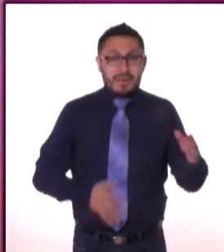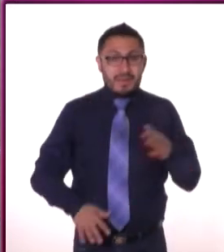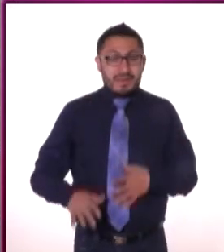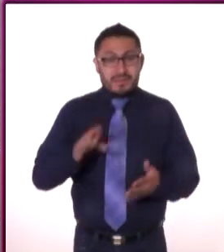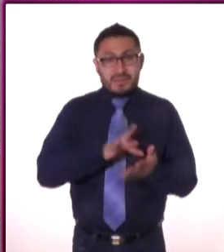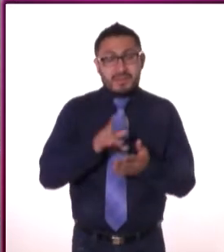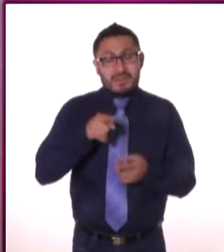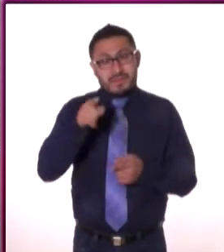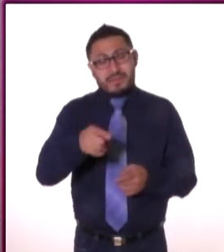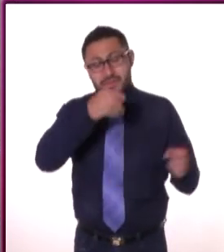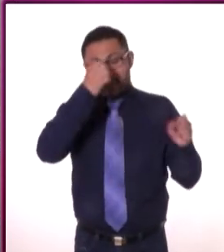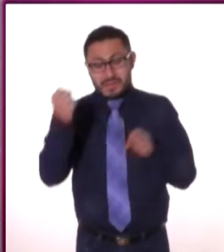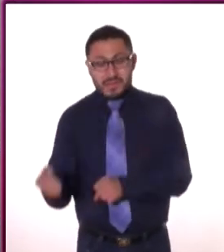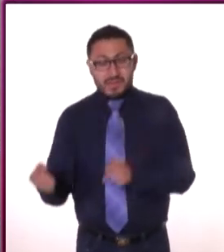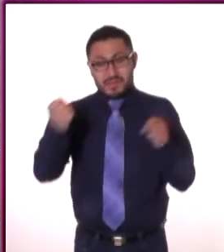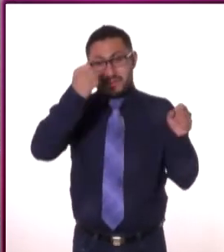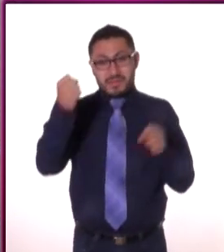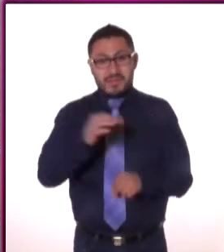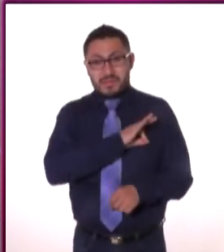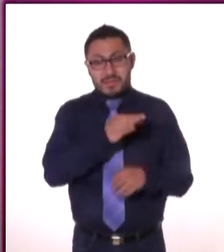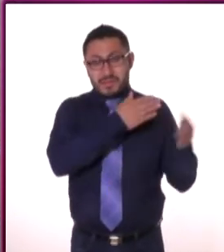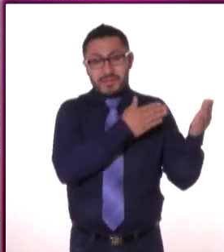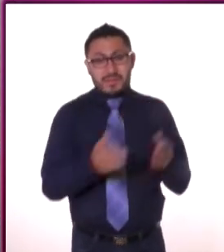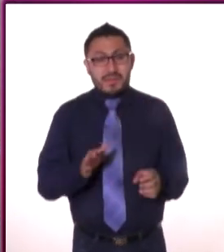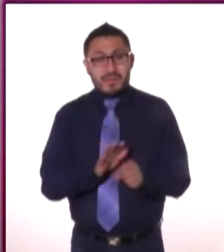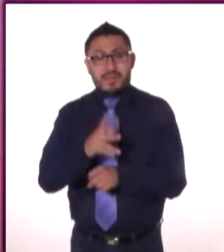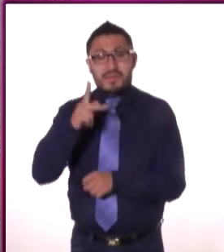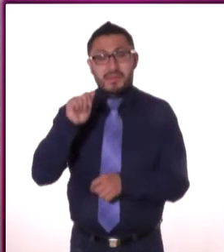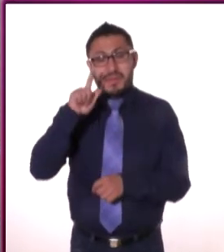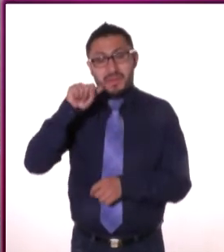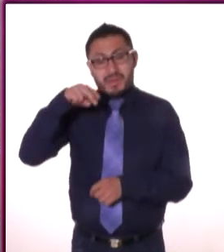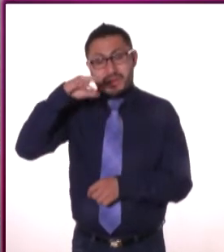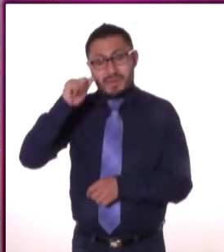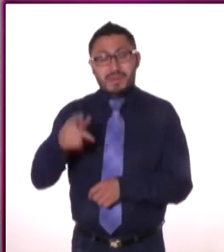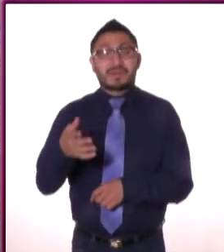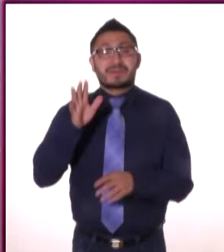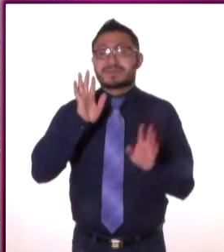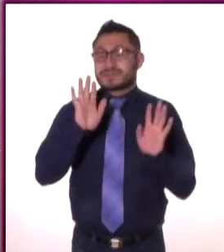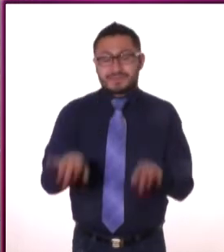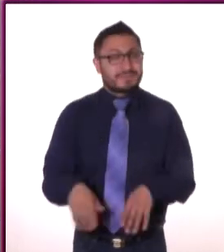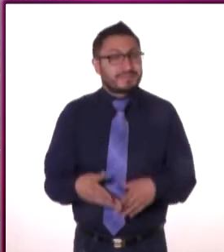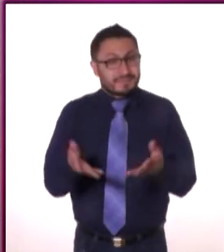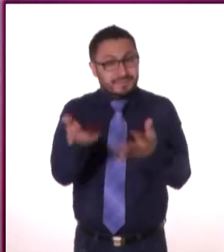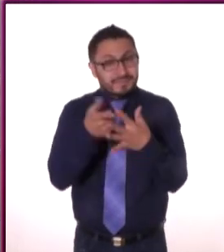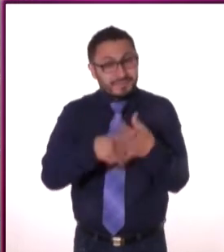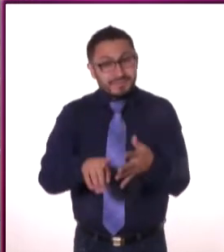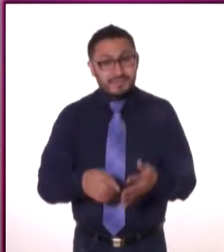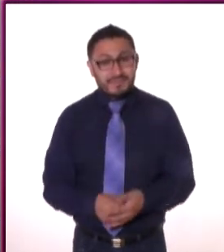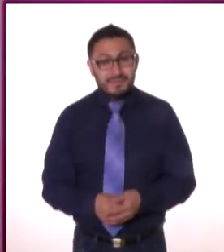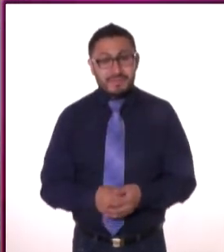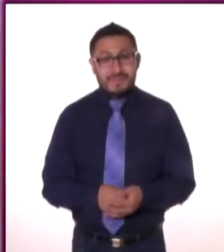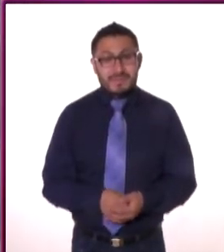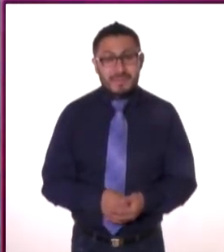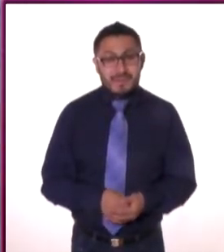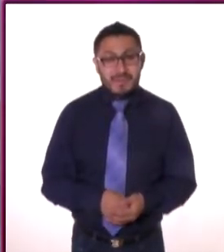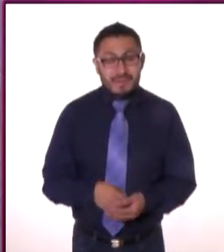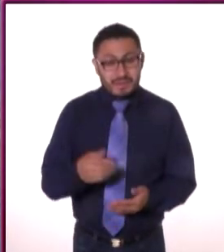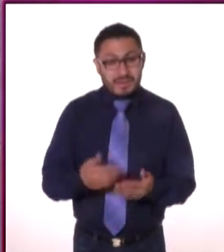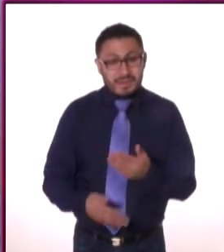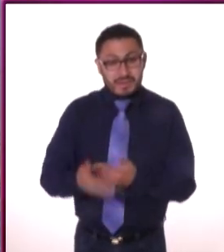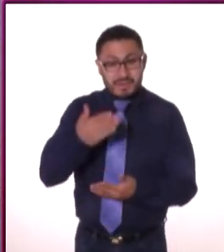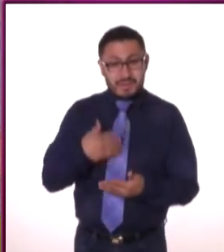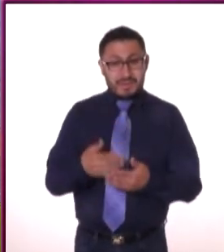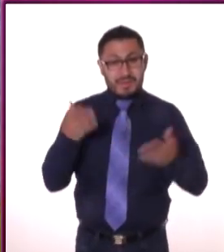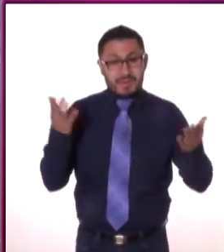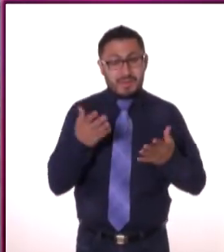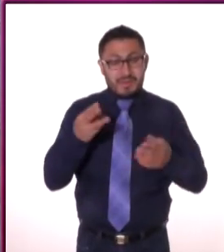Yo ya no, estaba pues a punto todo de fue cancelar. gracias a las palancas de aquí, mi estimada Dismara. ¿Qué palancas ni qué palancas? Váyanse a cambiar. Vámonos. Vamos a